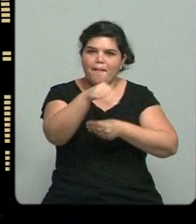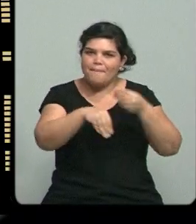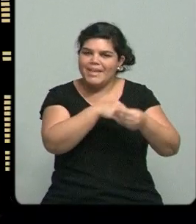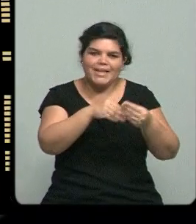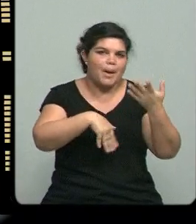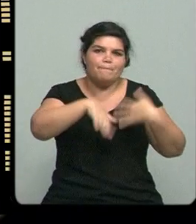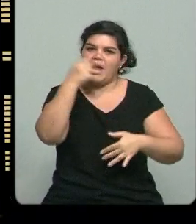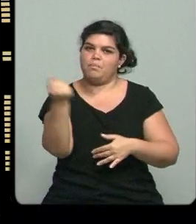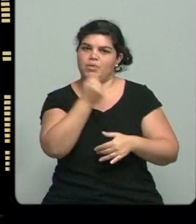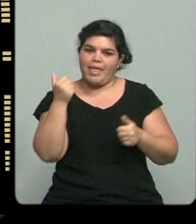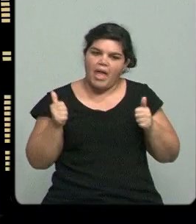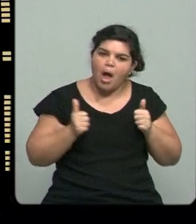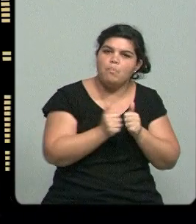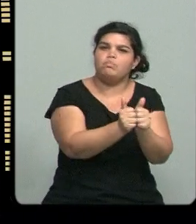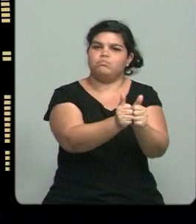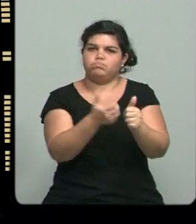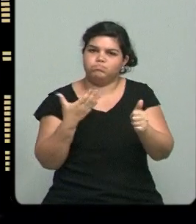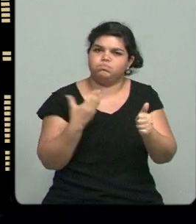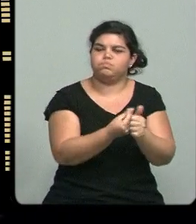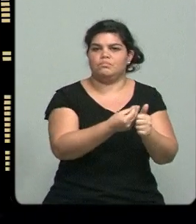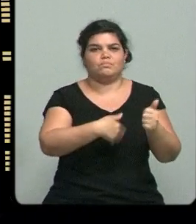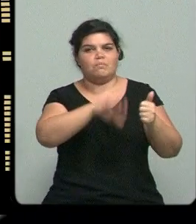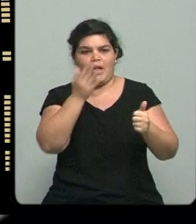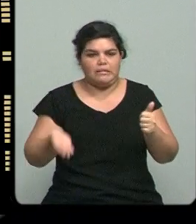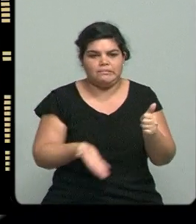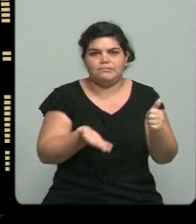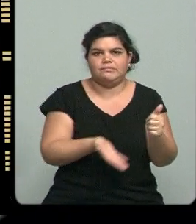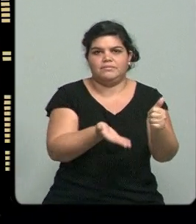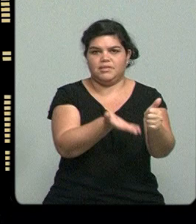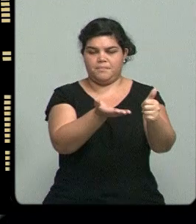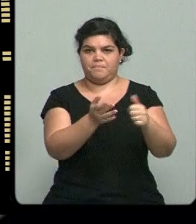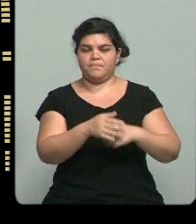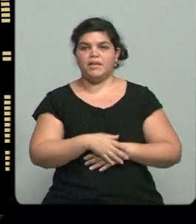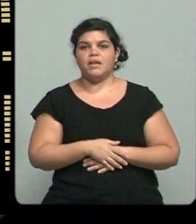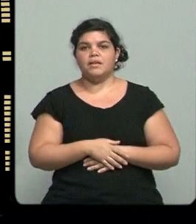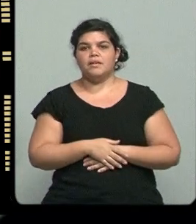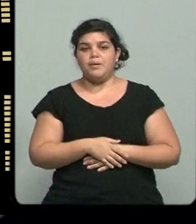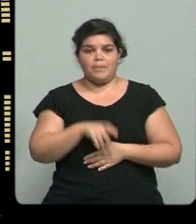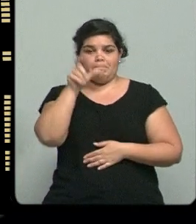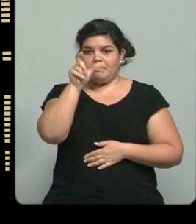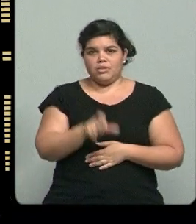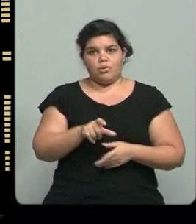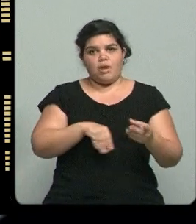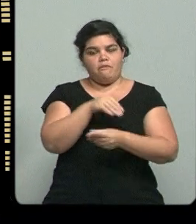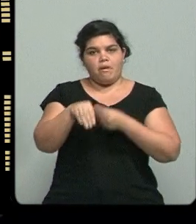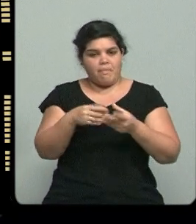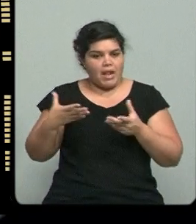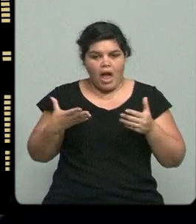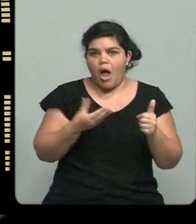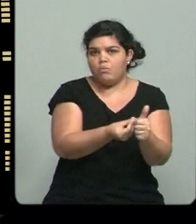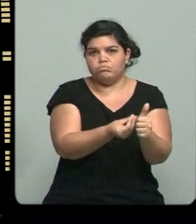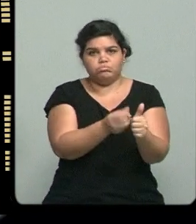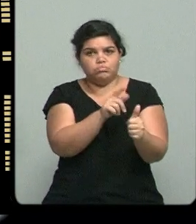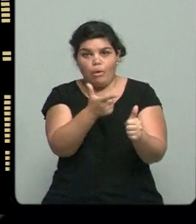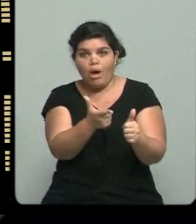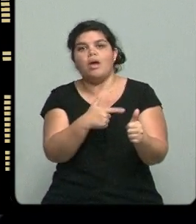apoyo el funcionamiento de la persona con discapacidad intelectual se ve muy limitado. Entonces, de hecho, nosotros